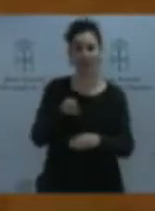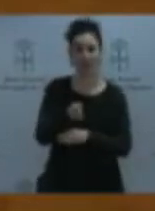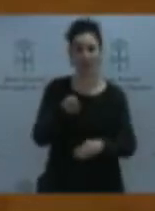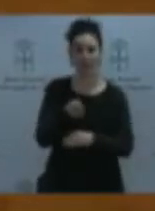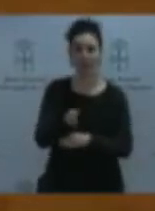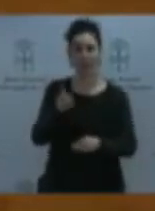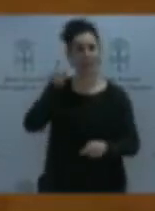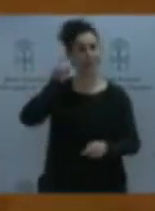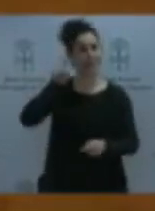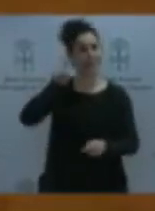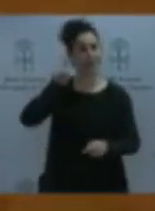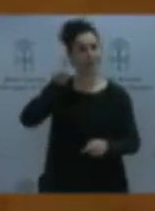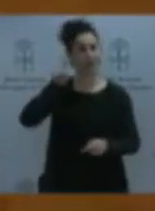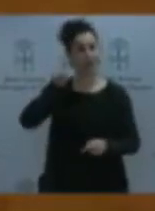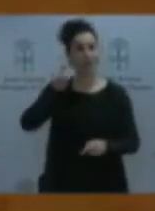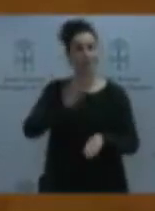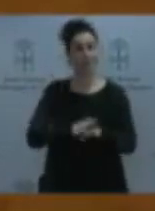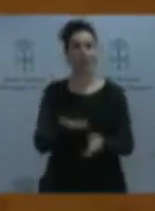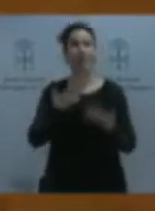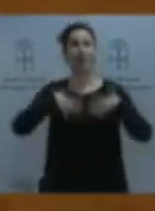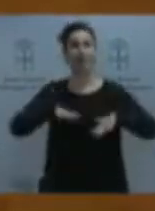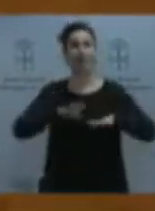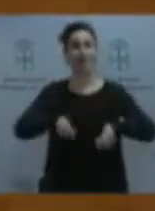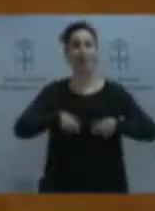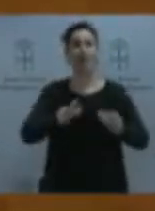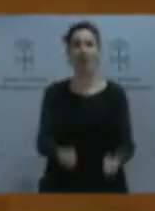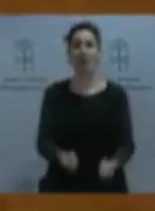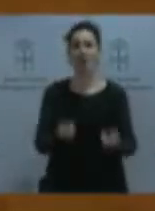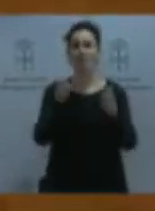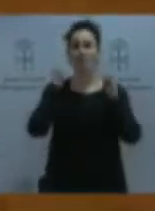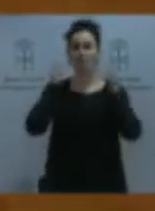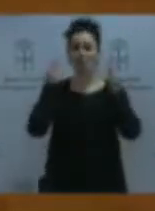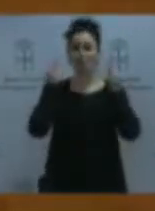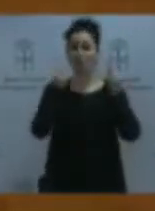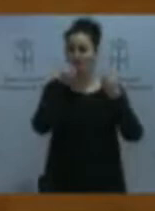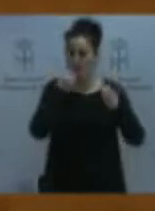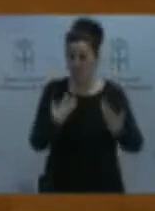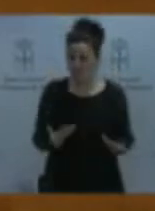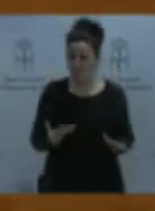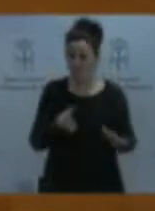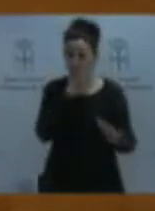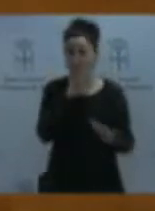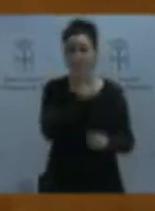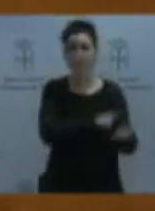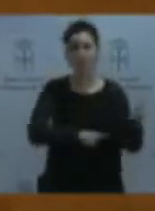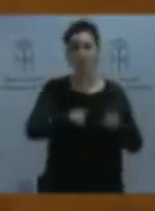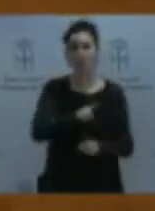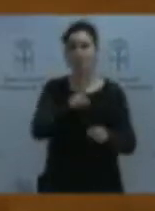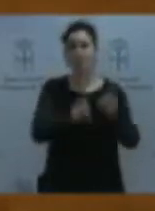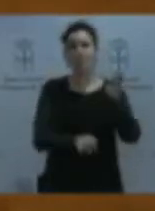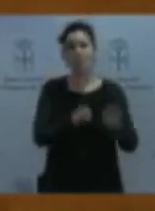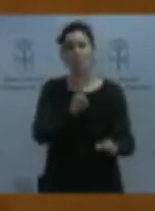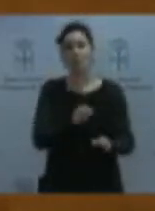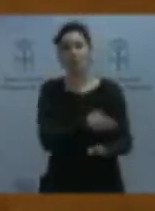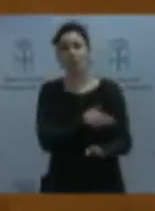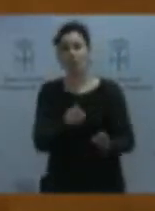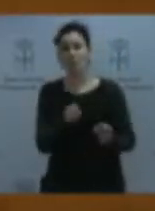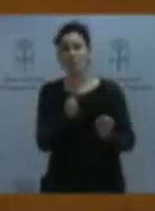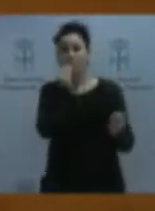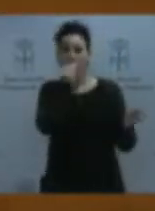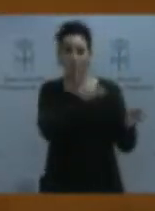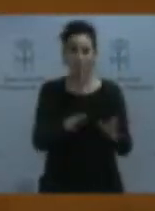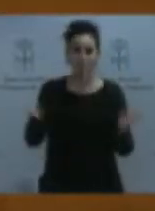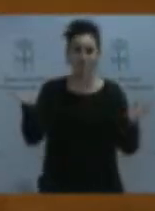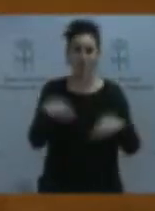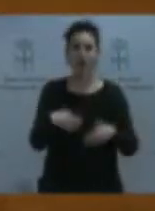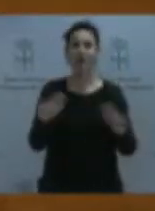su formación por la falta de recursos en los juzgados. La digitalización debe servir como ayuda, pero